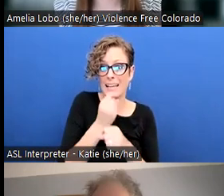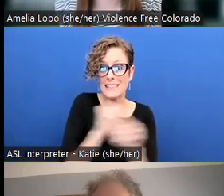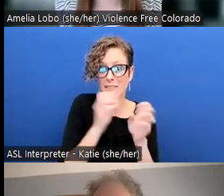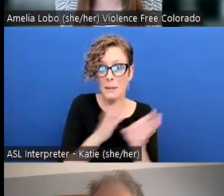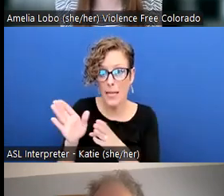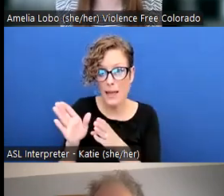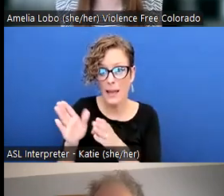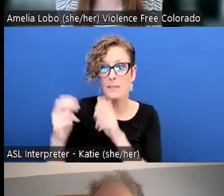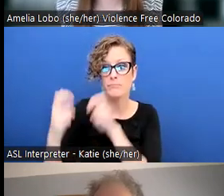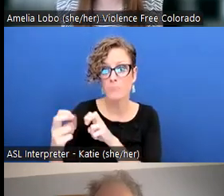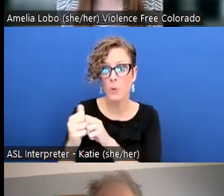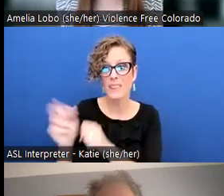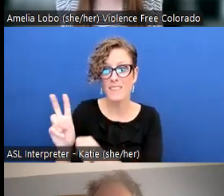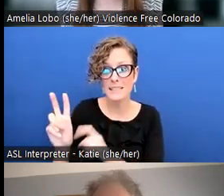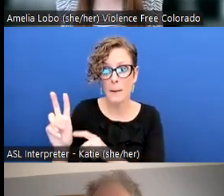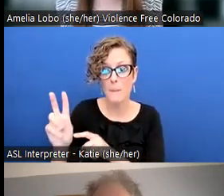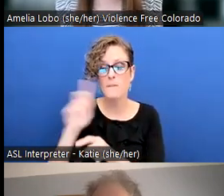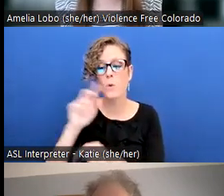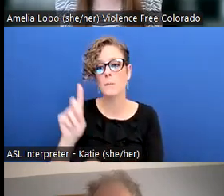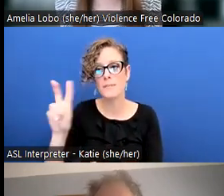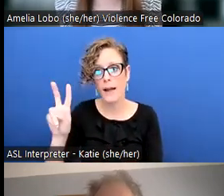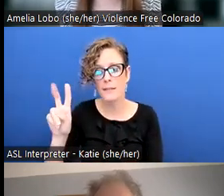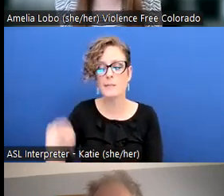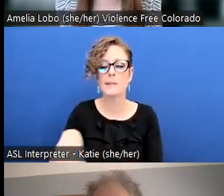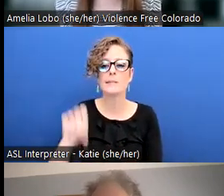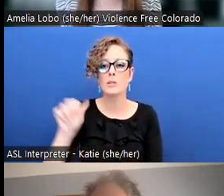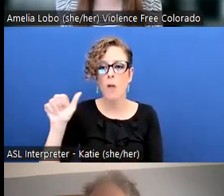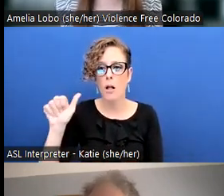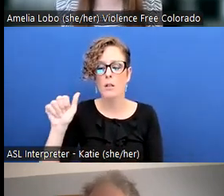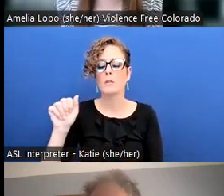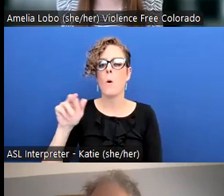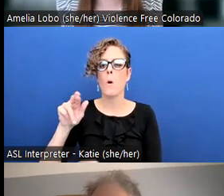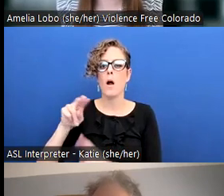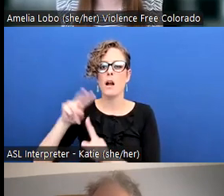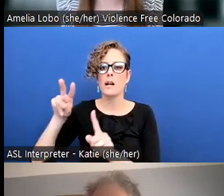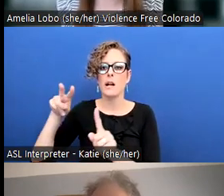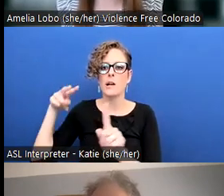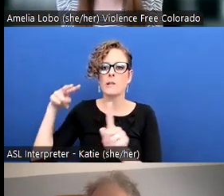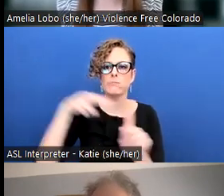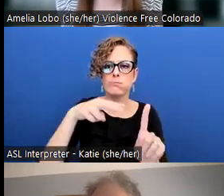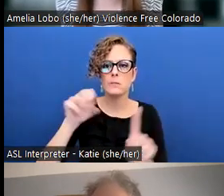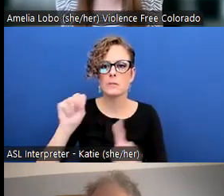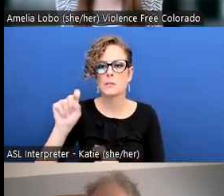seguridad y con violencia doméstica, ataques sexuales.